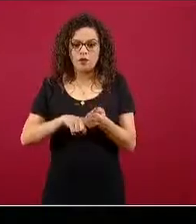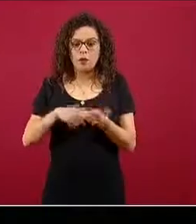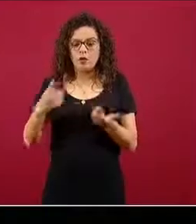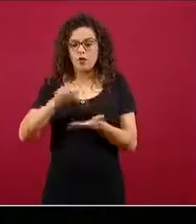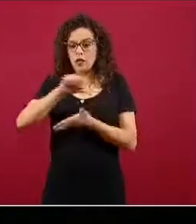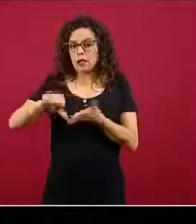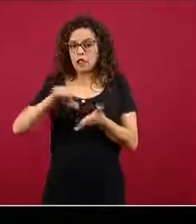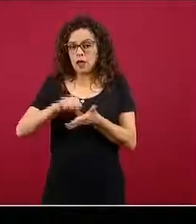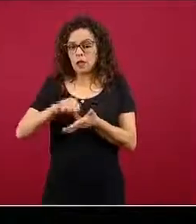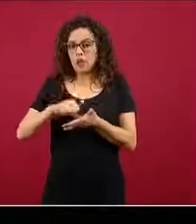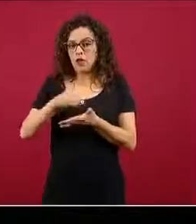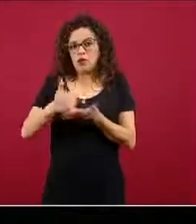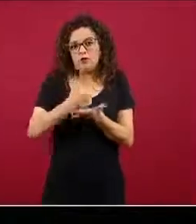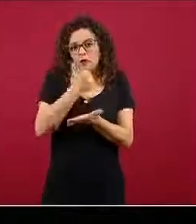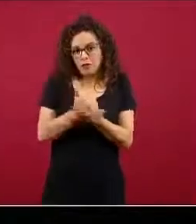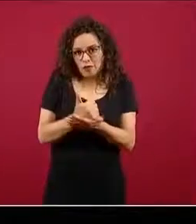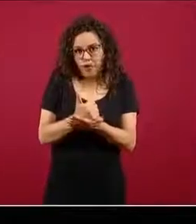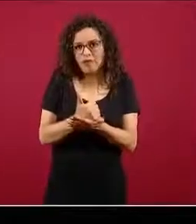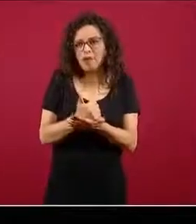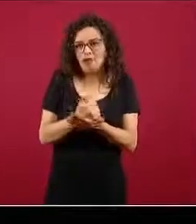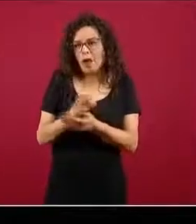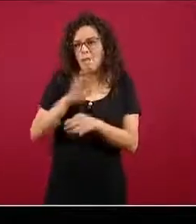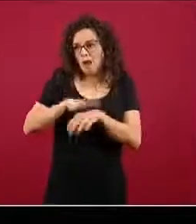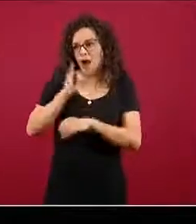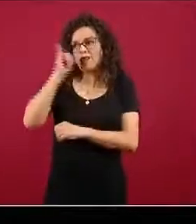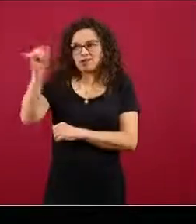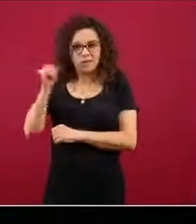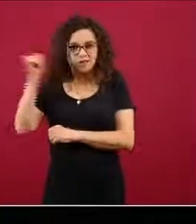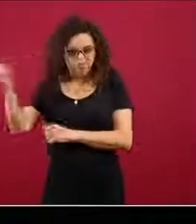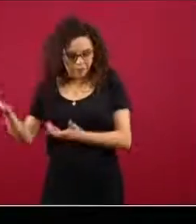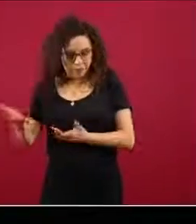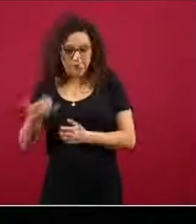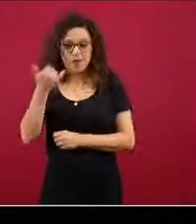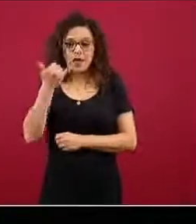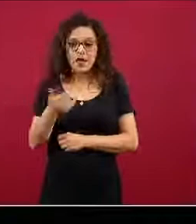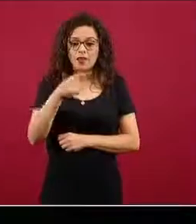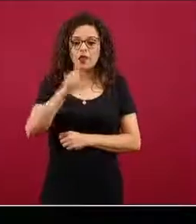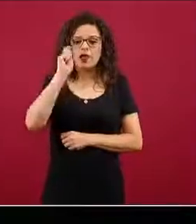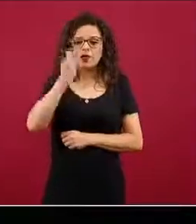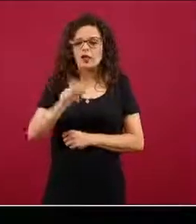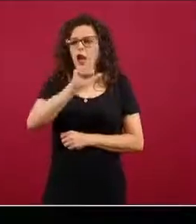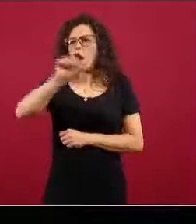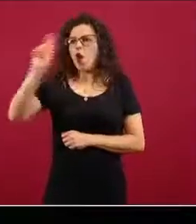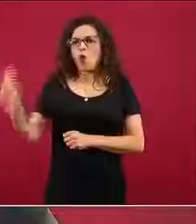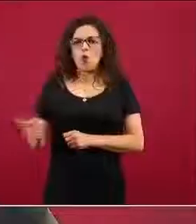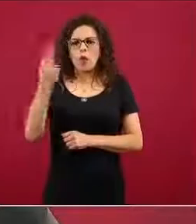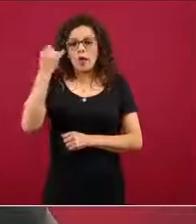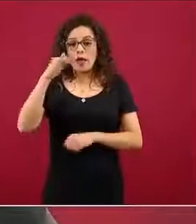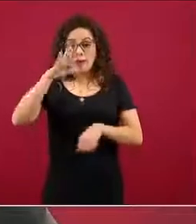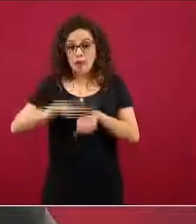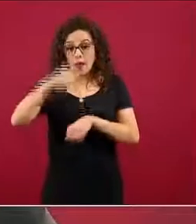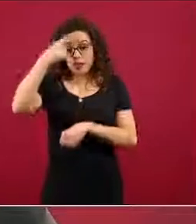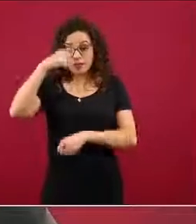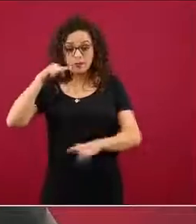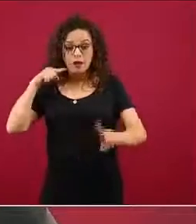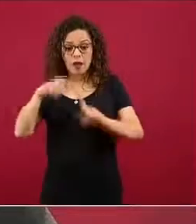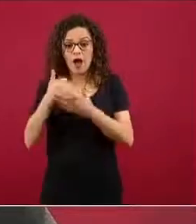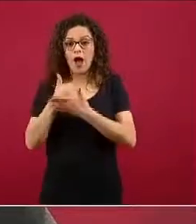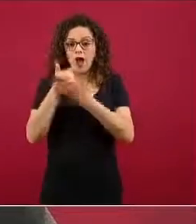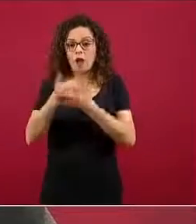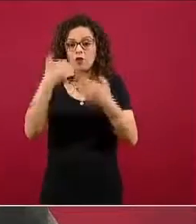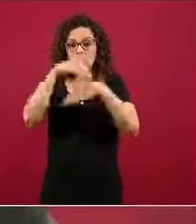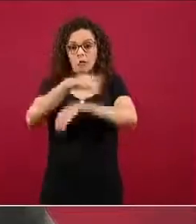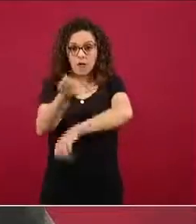urbanos? ¿Cómo no? Y por último, estas brigadas universitarias, sobre todo las que se dediquen a vacunación, ¿qué tipo